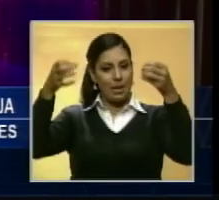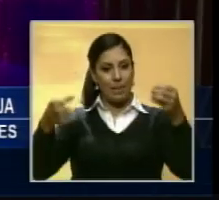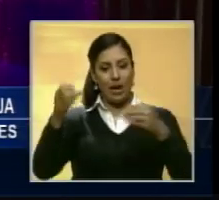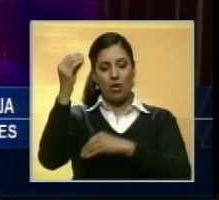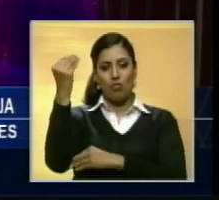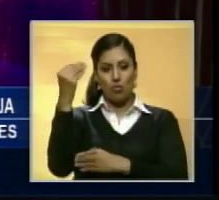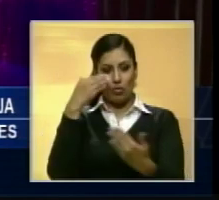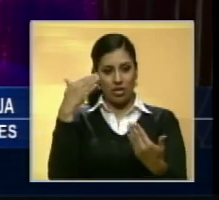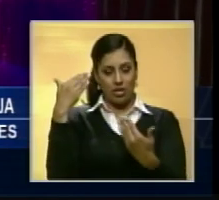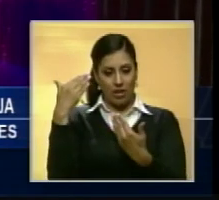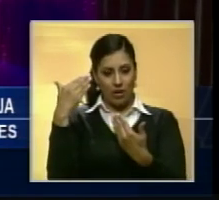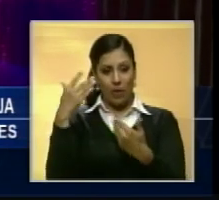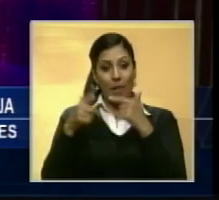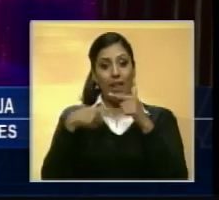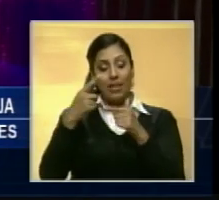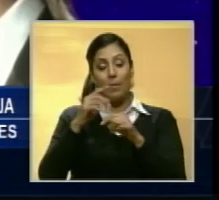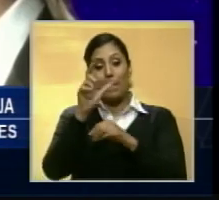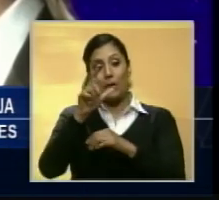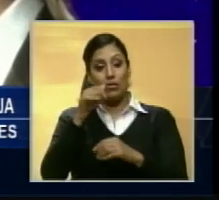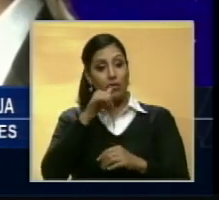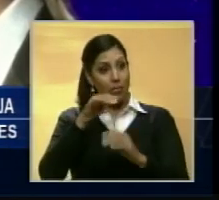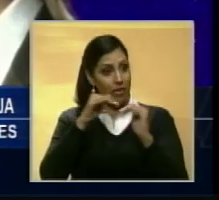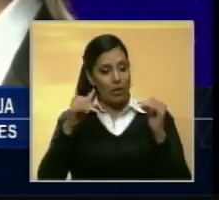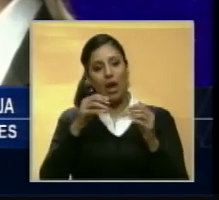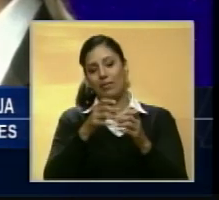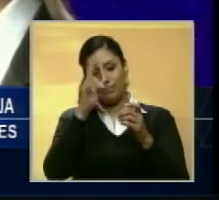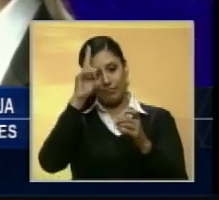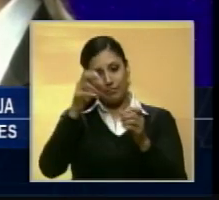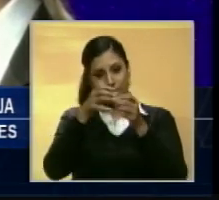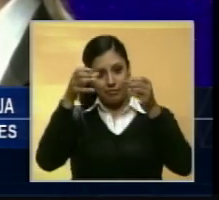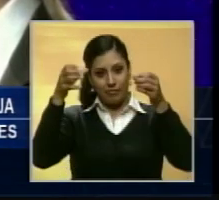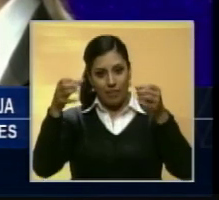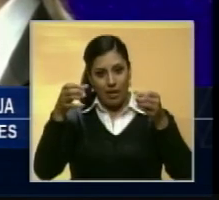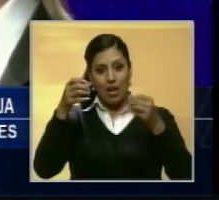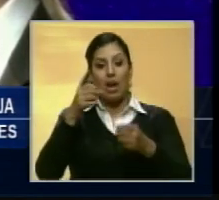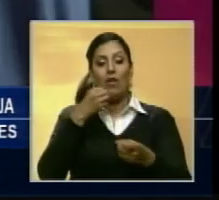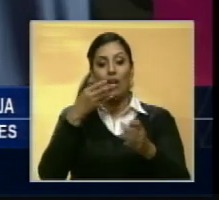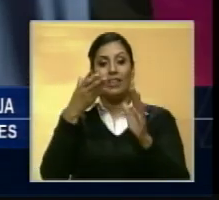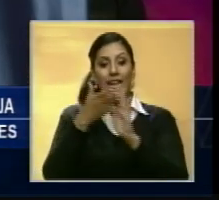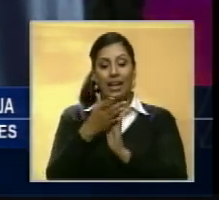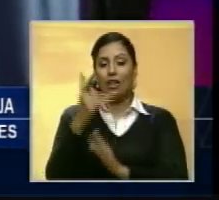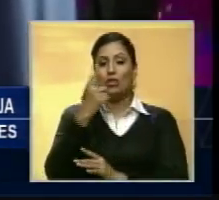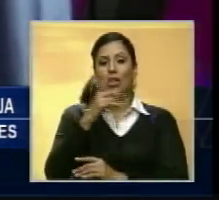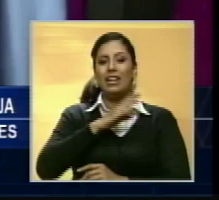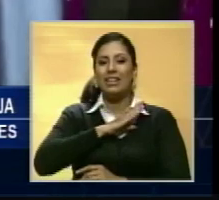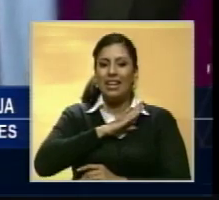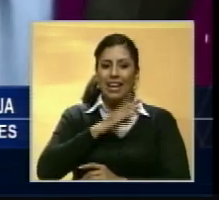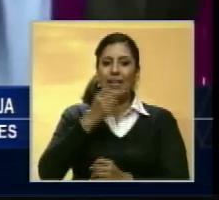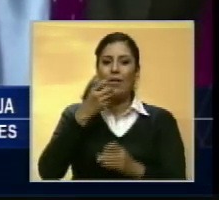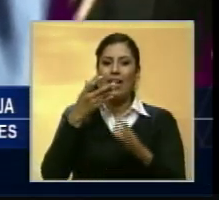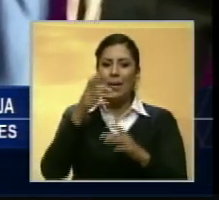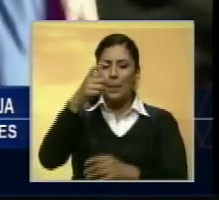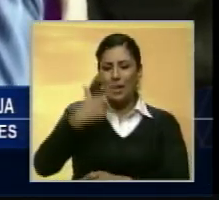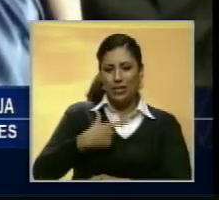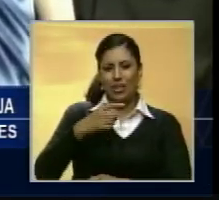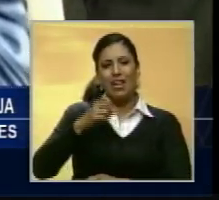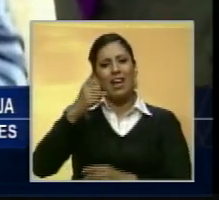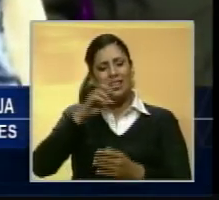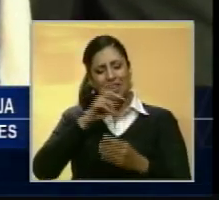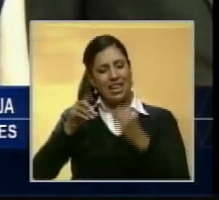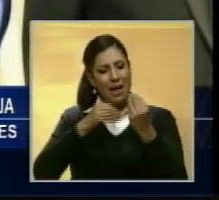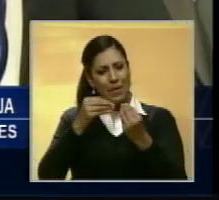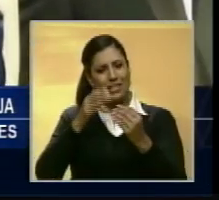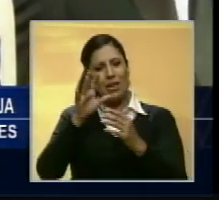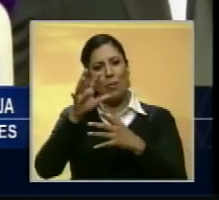cera de Jolie y Pitt después de que la pareja anunció la separación. Un portavoz señaló que solo quieren reflejar el estado actual y es una